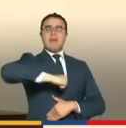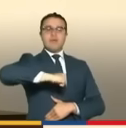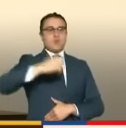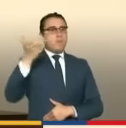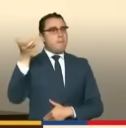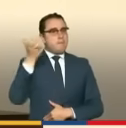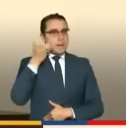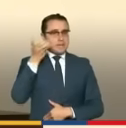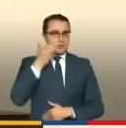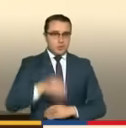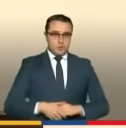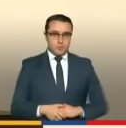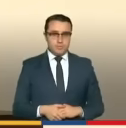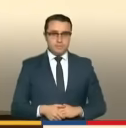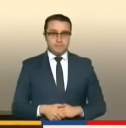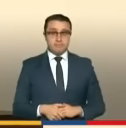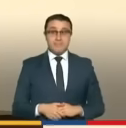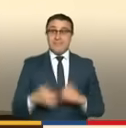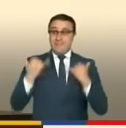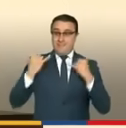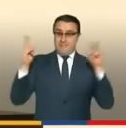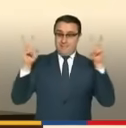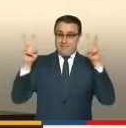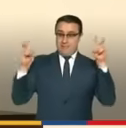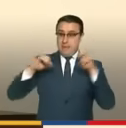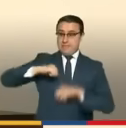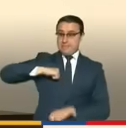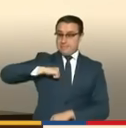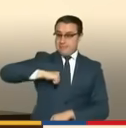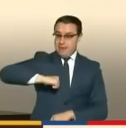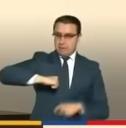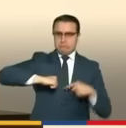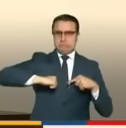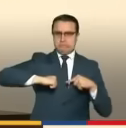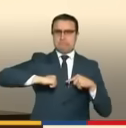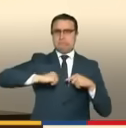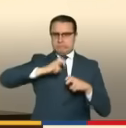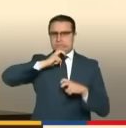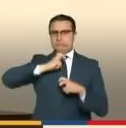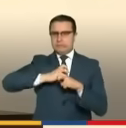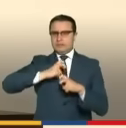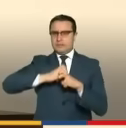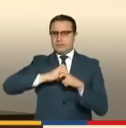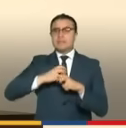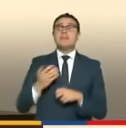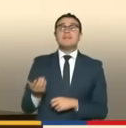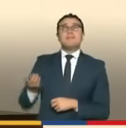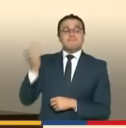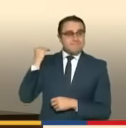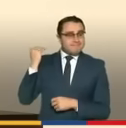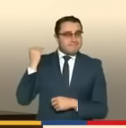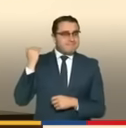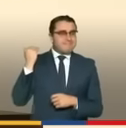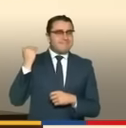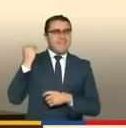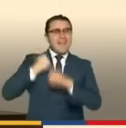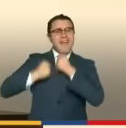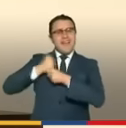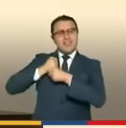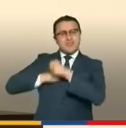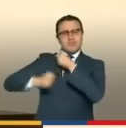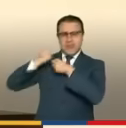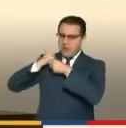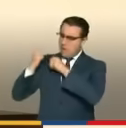Hablar de derechos se ha vuelto difícil. La promesa hecha hace varios años,